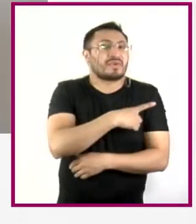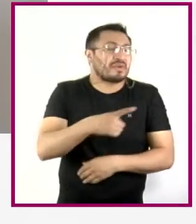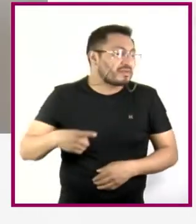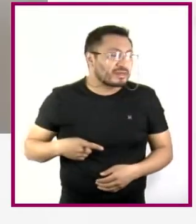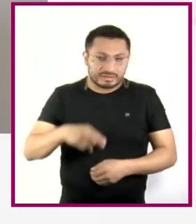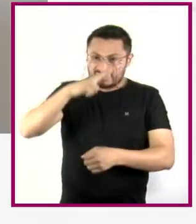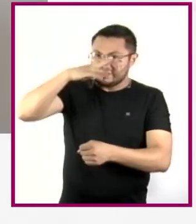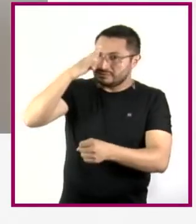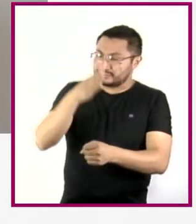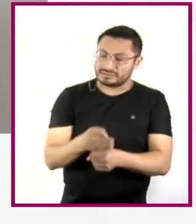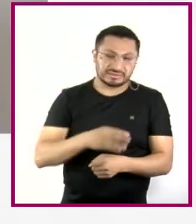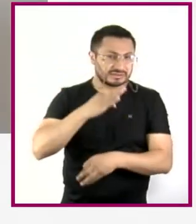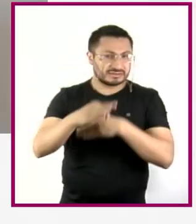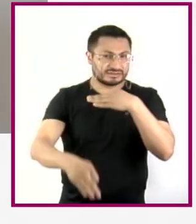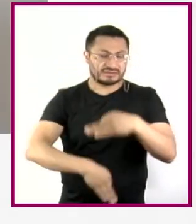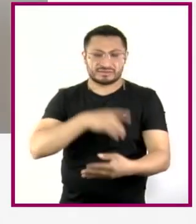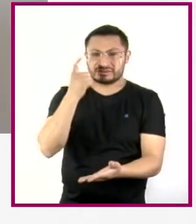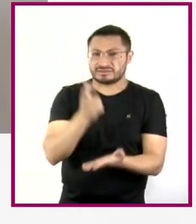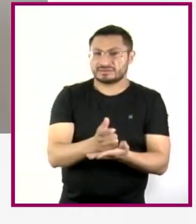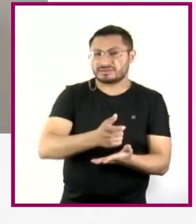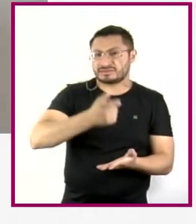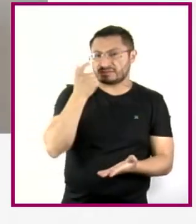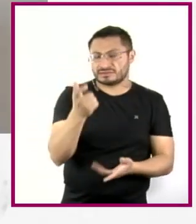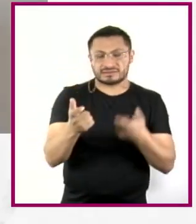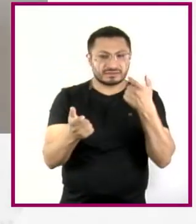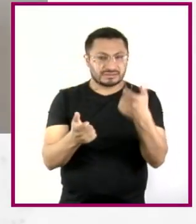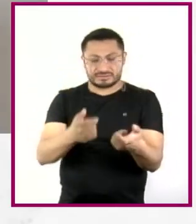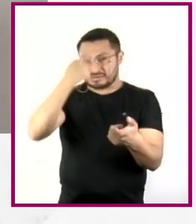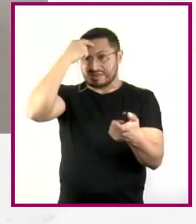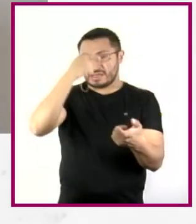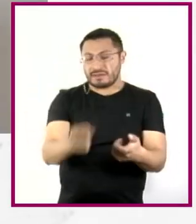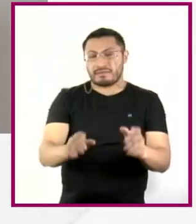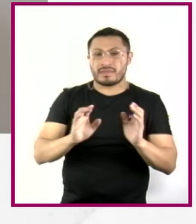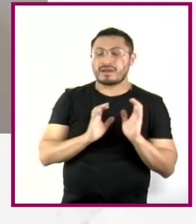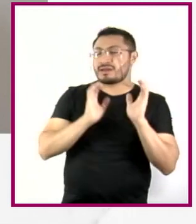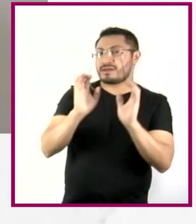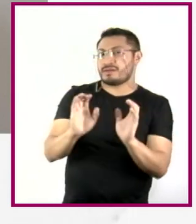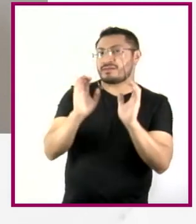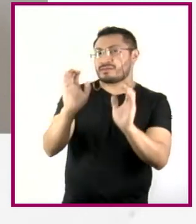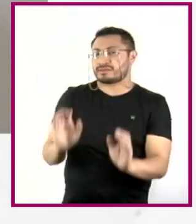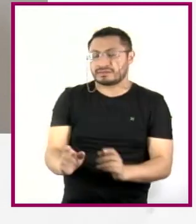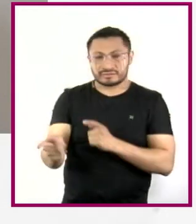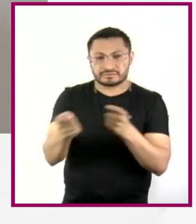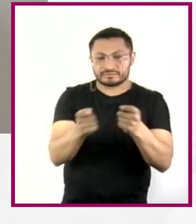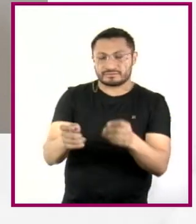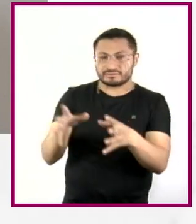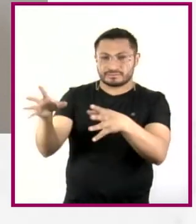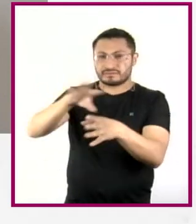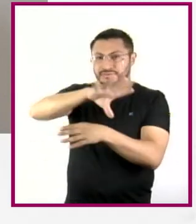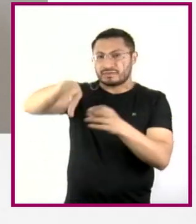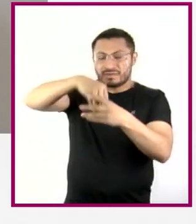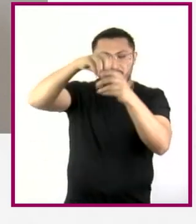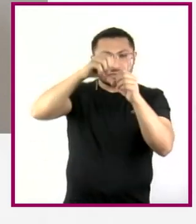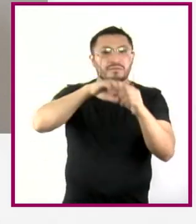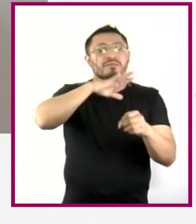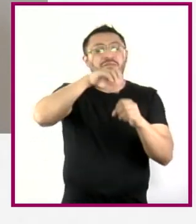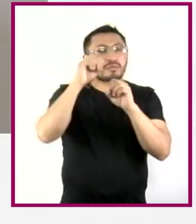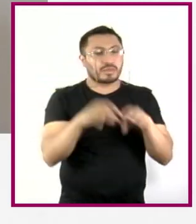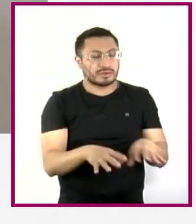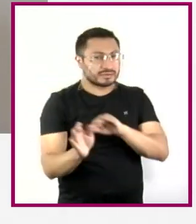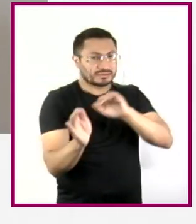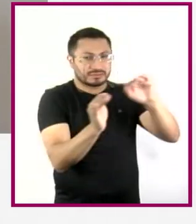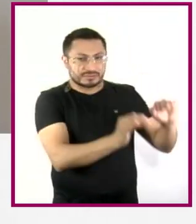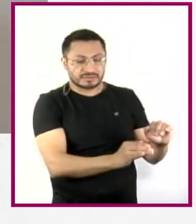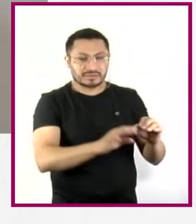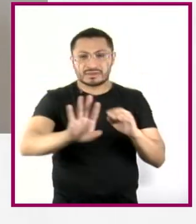con todos los costes económicos para prevenir y controlar la contaminación. De tal forma que no sean las autoridades